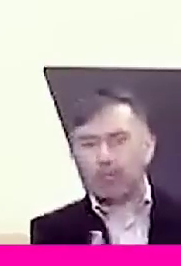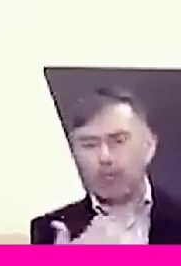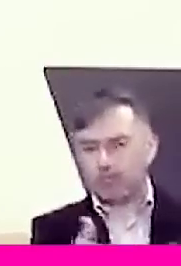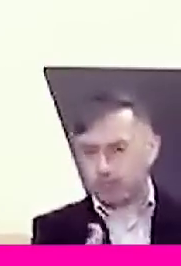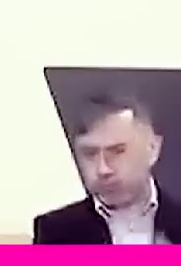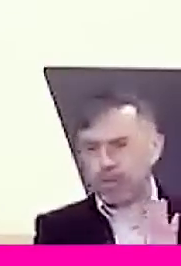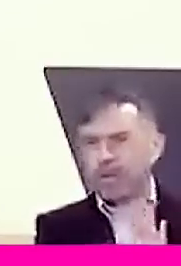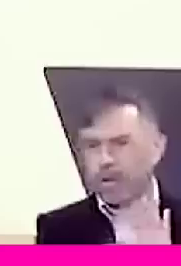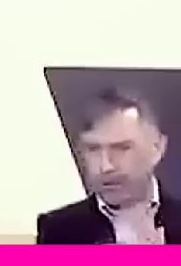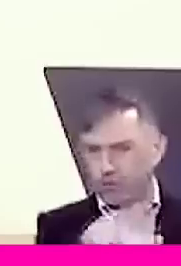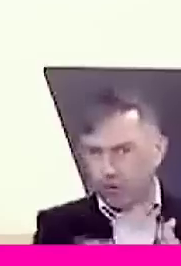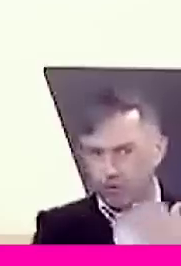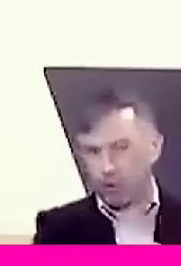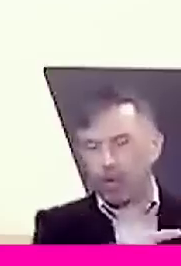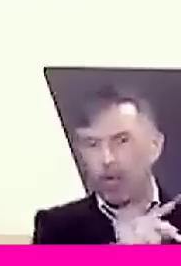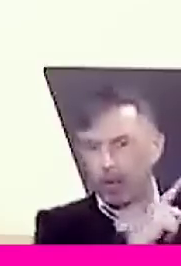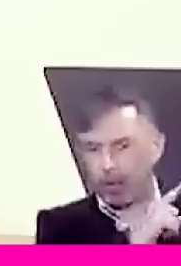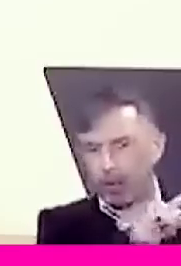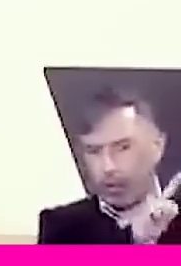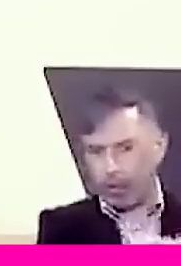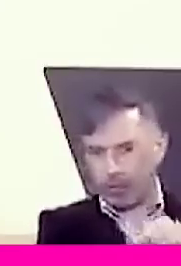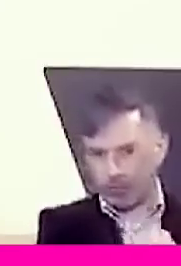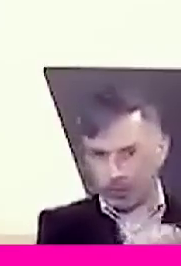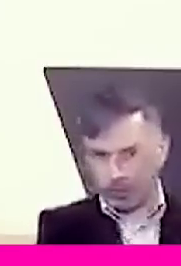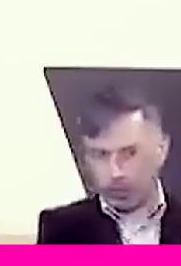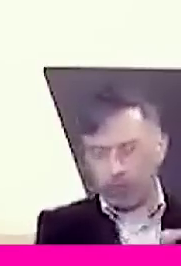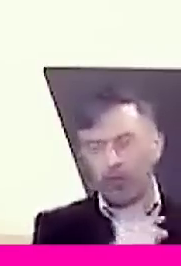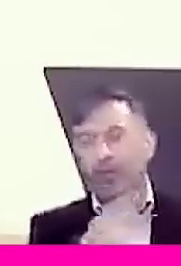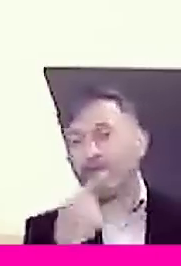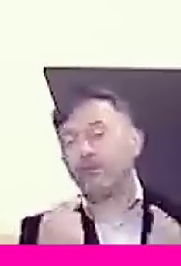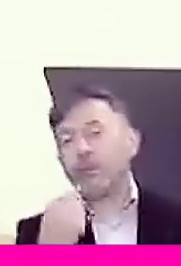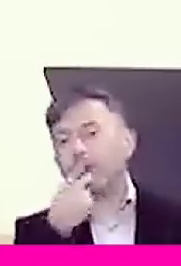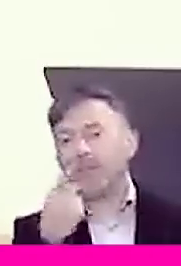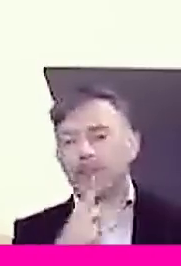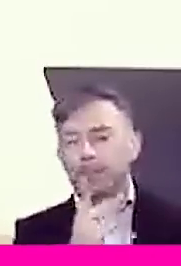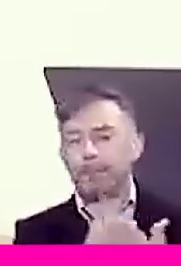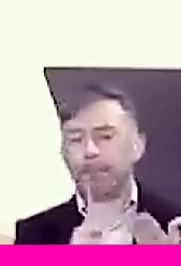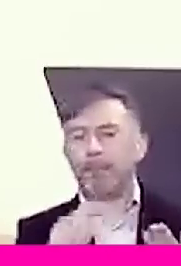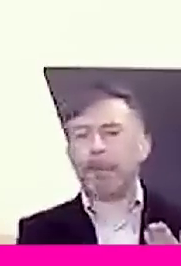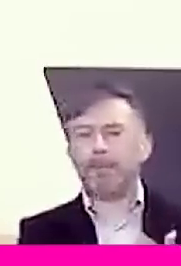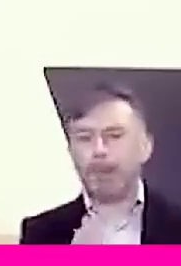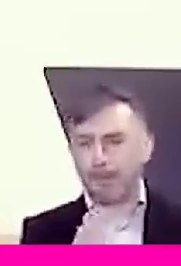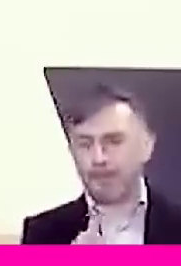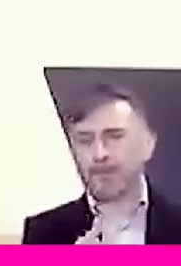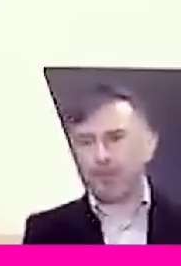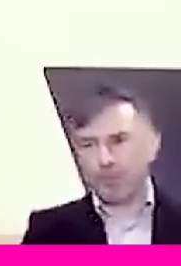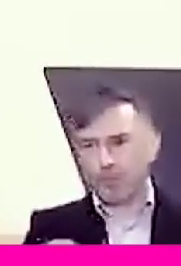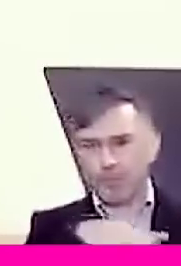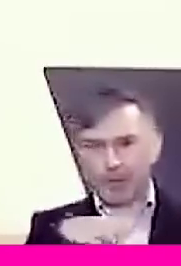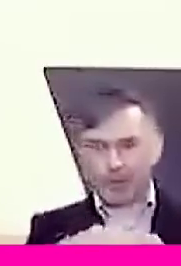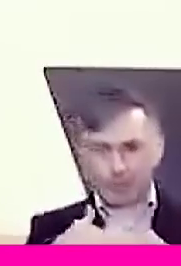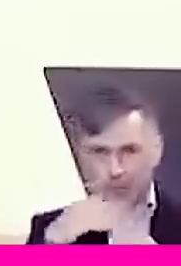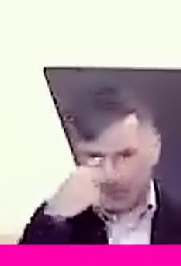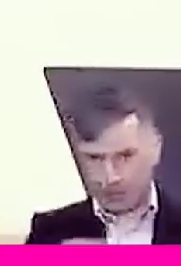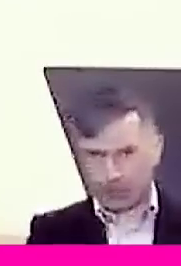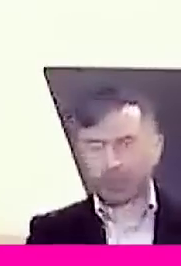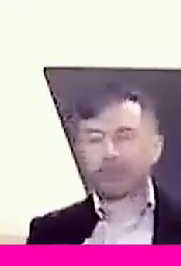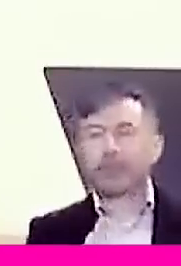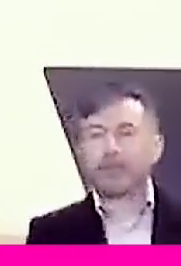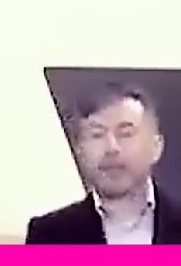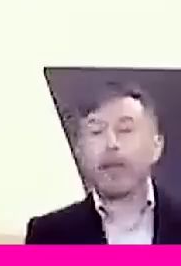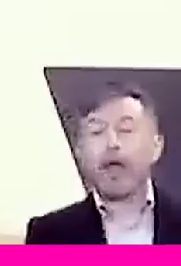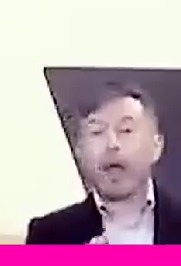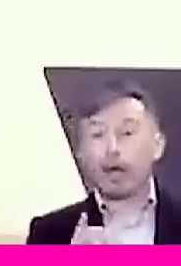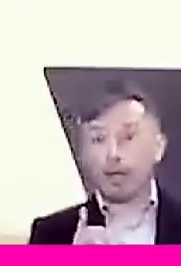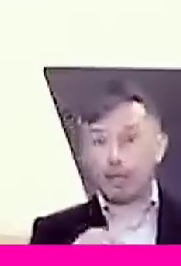reforma el así llamado Plan B en la materialización de la función electoral en nuestro país es decir en el funcionamiento y las